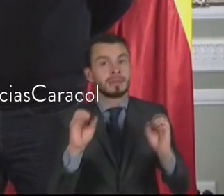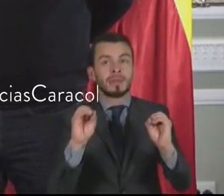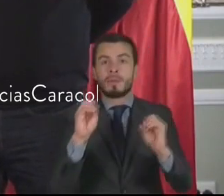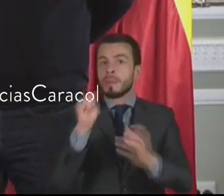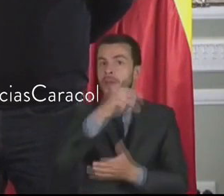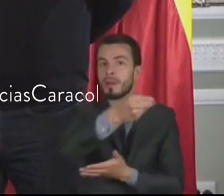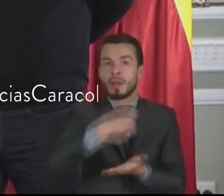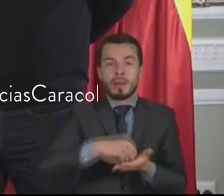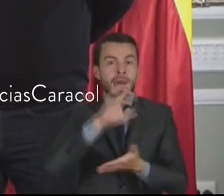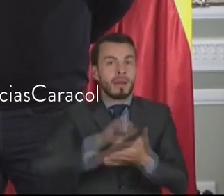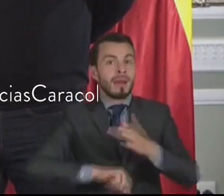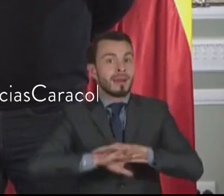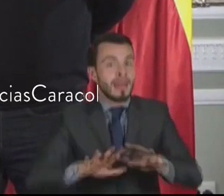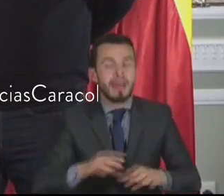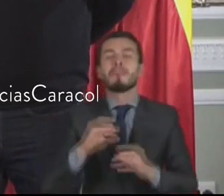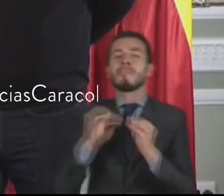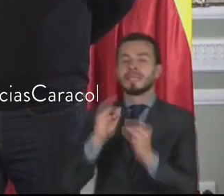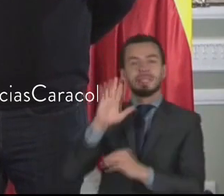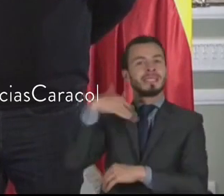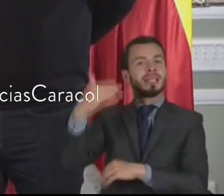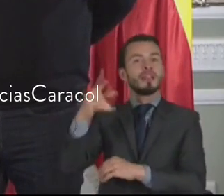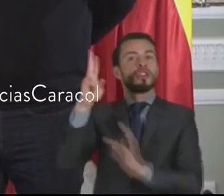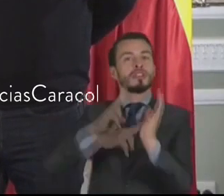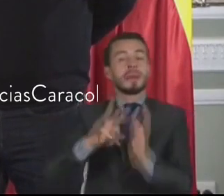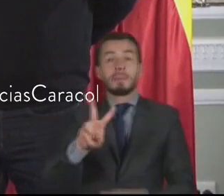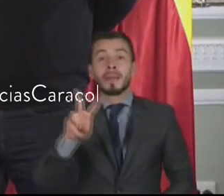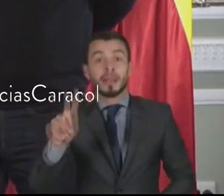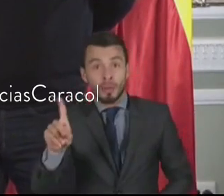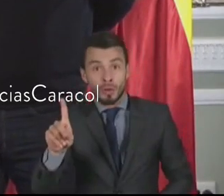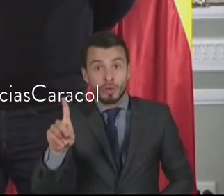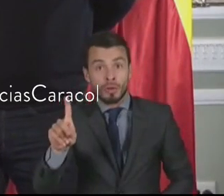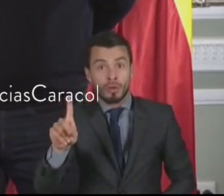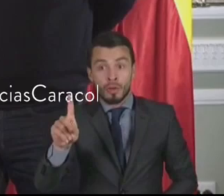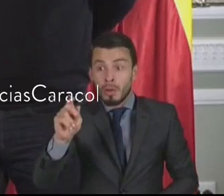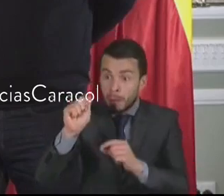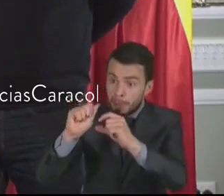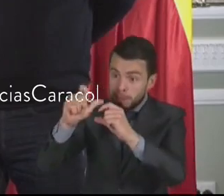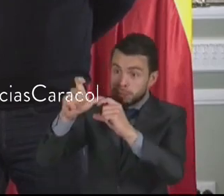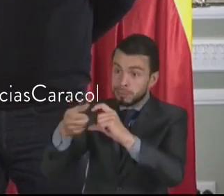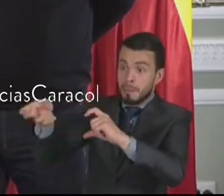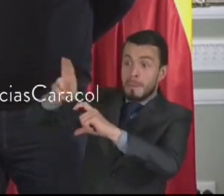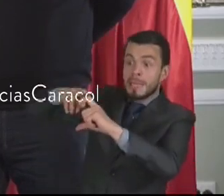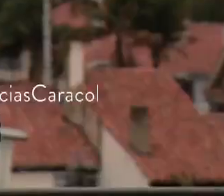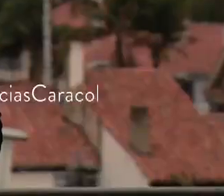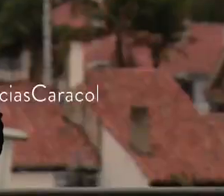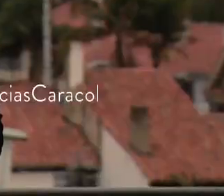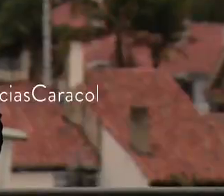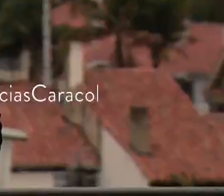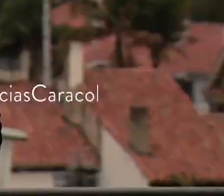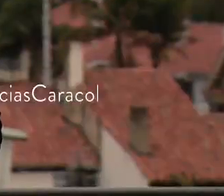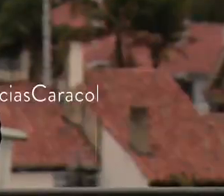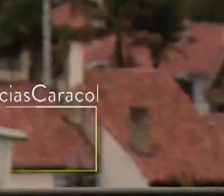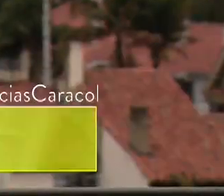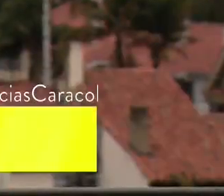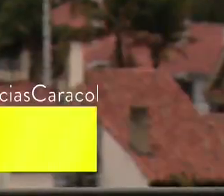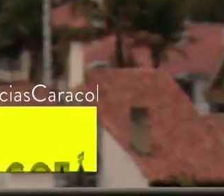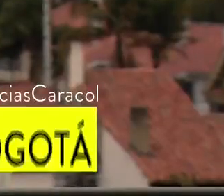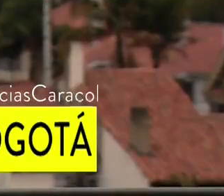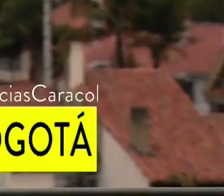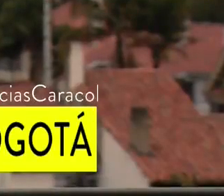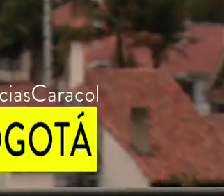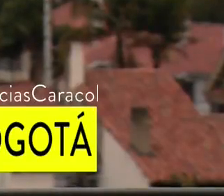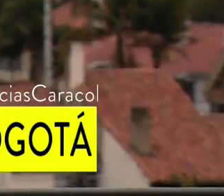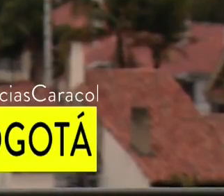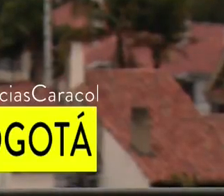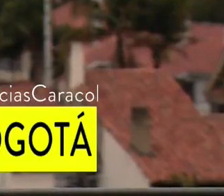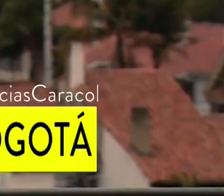pagar, y ese incremento de su predio se lo vamos a diferir a más de 10 años. Y para el caso